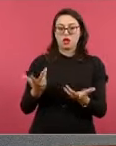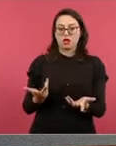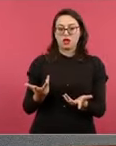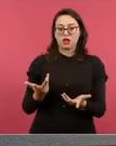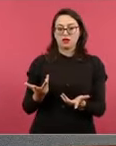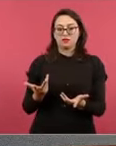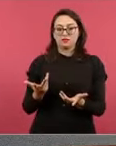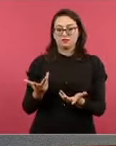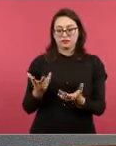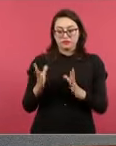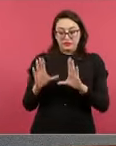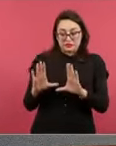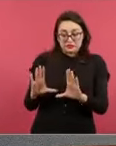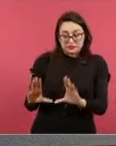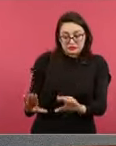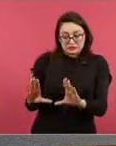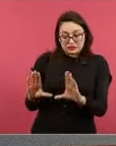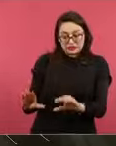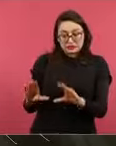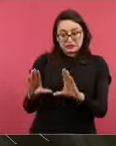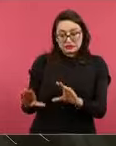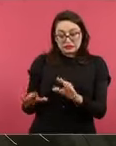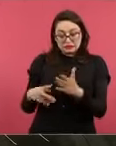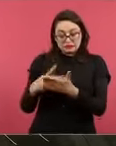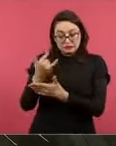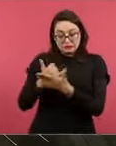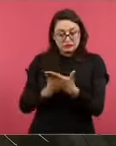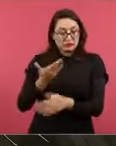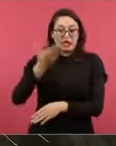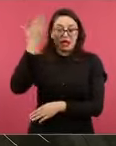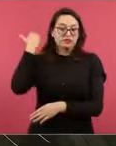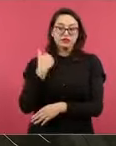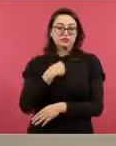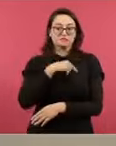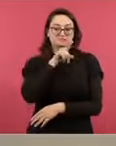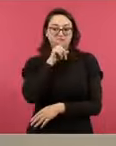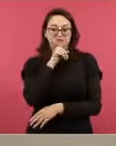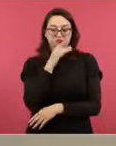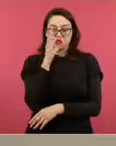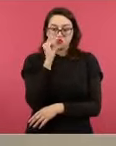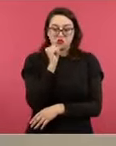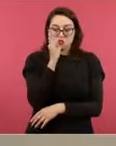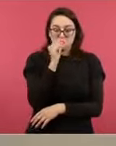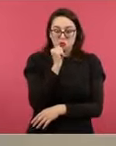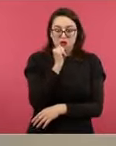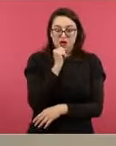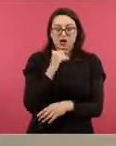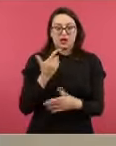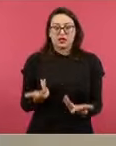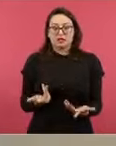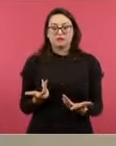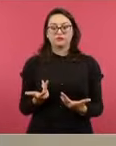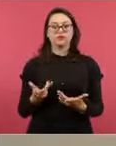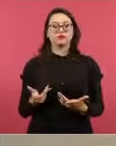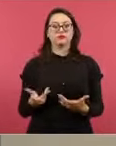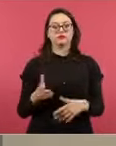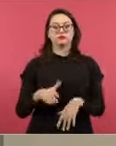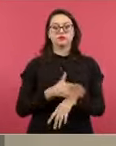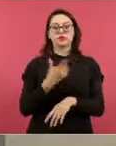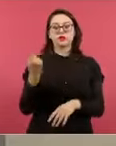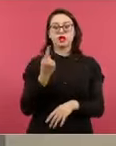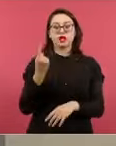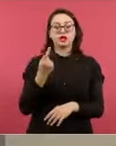antes se tenía uno que esconderlos, hacía los viernes los proyectos escondidos de los supervisores porque no llevaba el libro, porque antes se pensaba